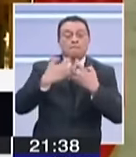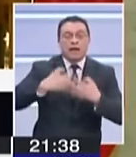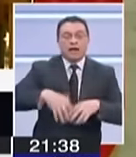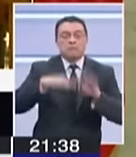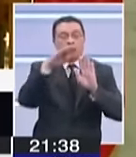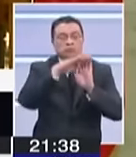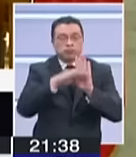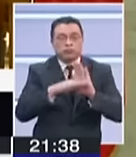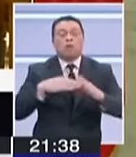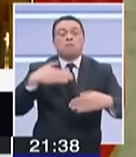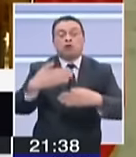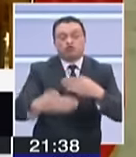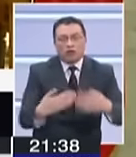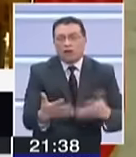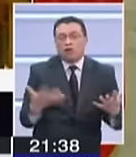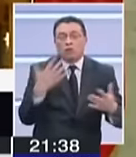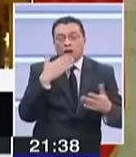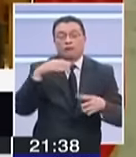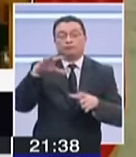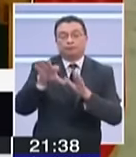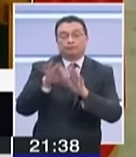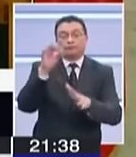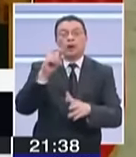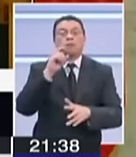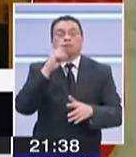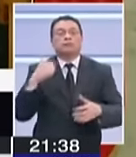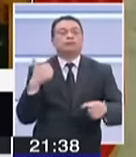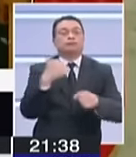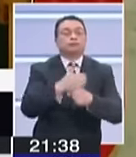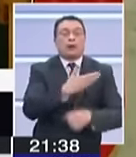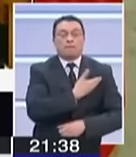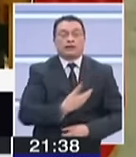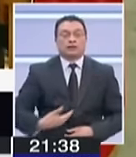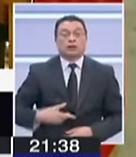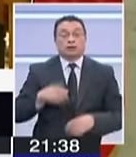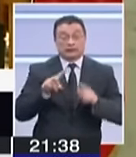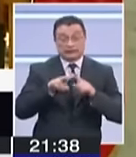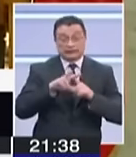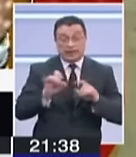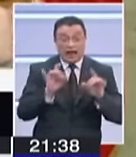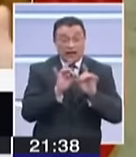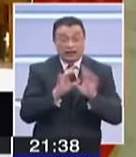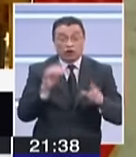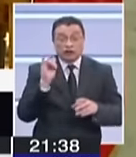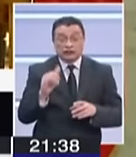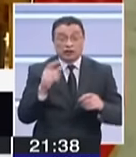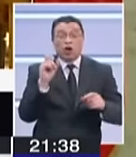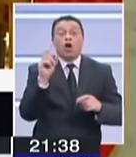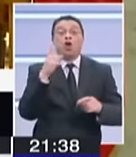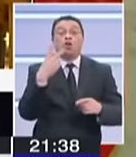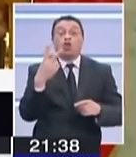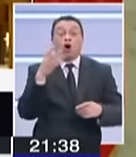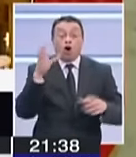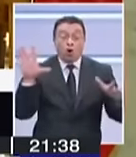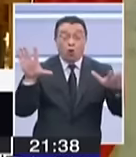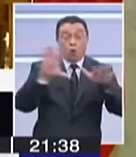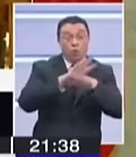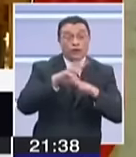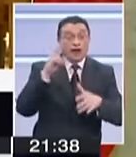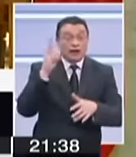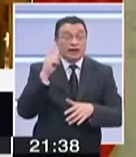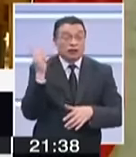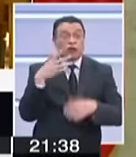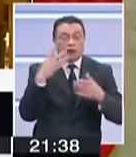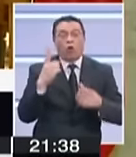cronogramas, procedimientos para la elección de nuestra candidatura presidencial. Lo que ya está decidido en las últimas dos juntas nacionales es que vamos a llevar